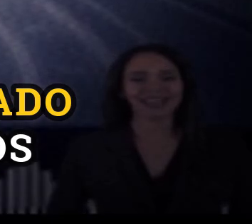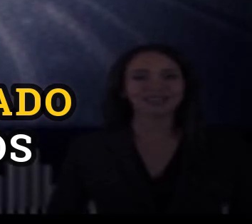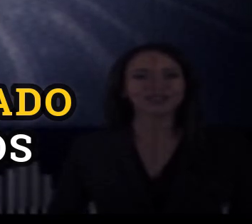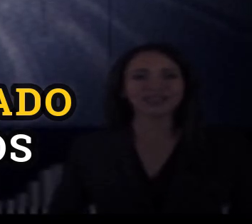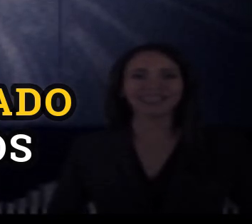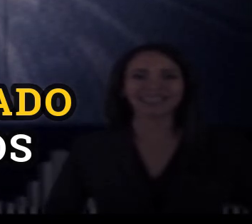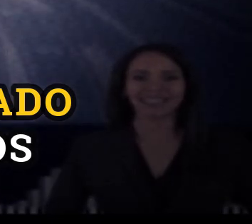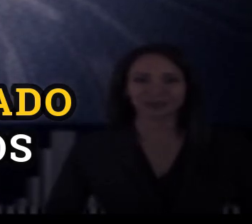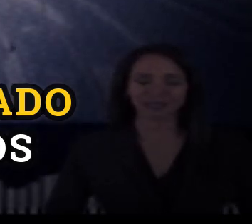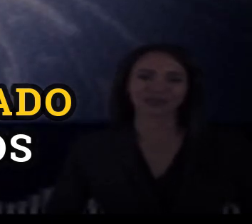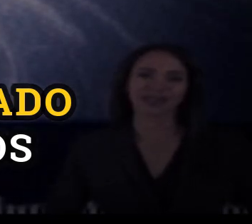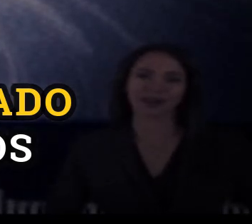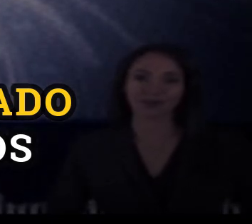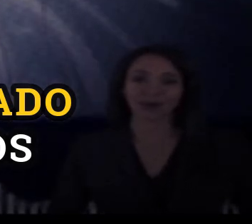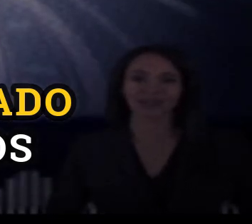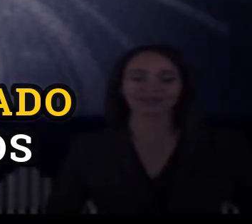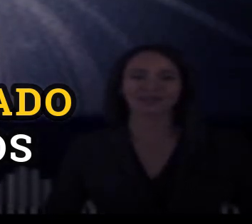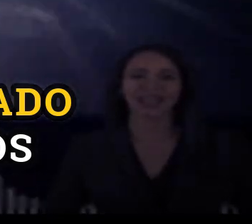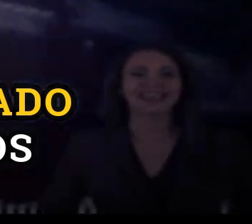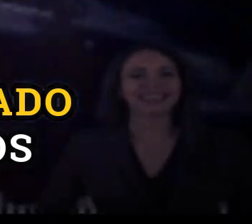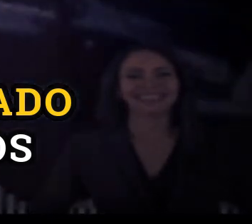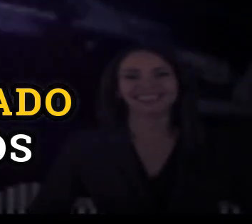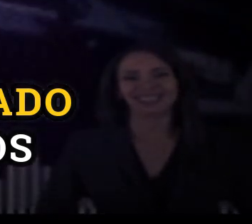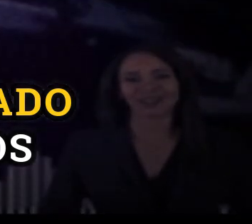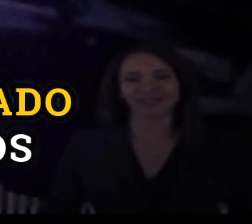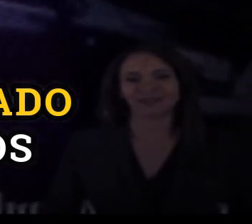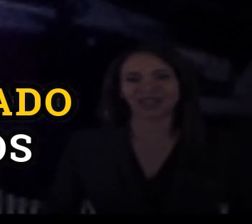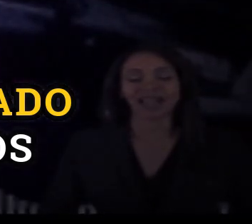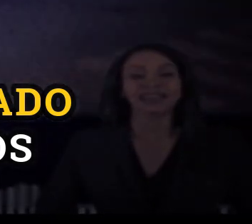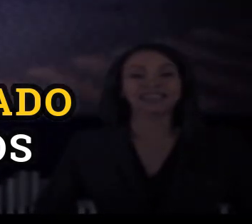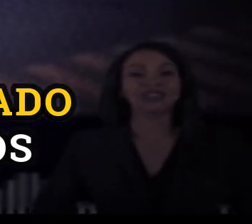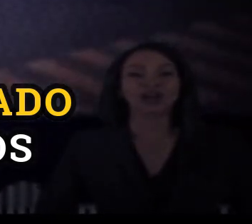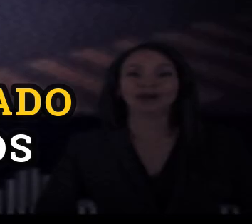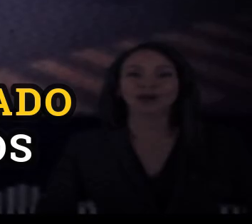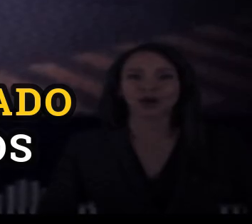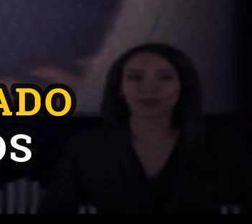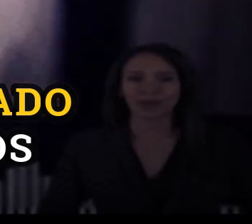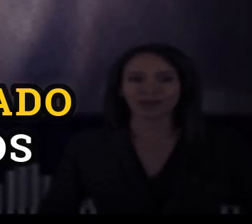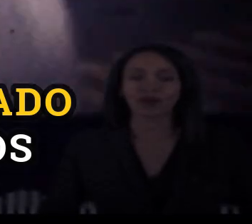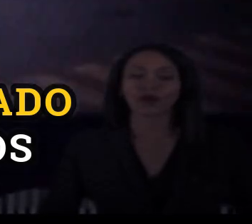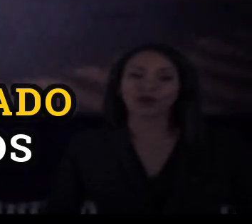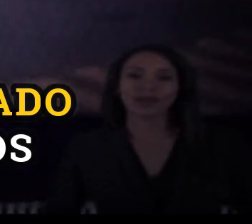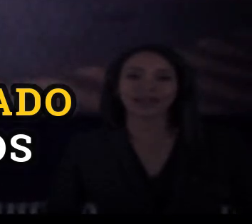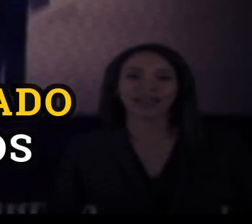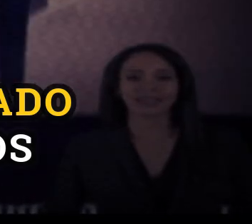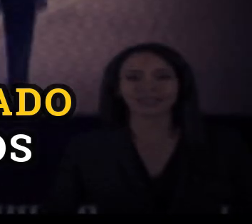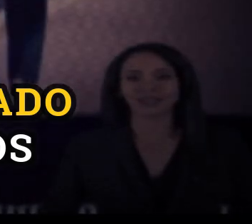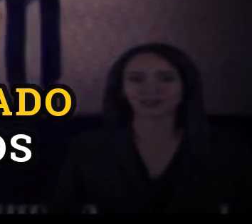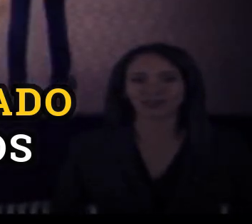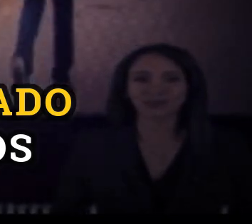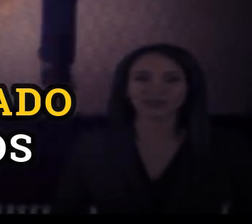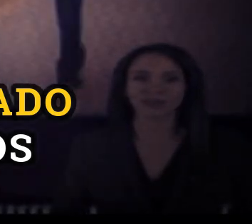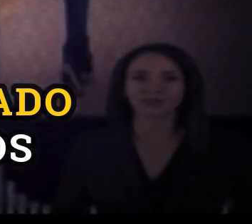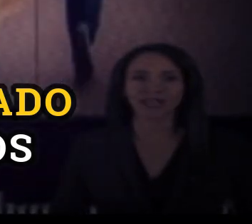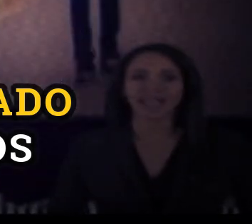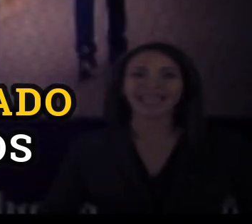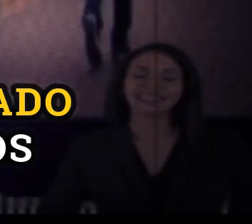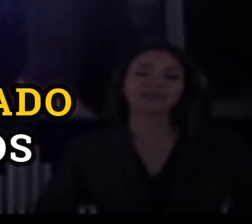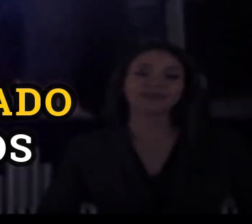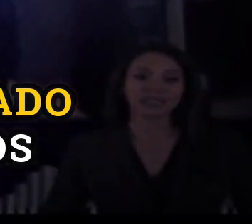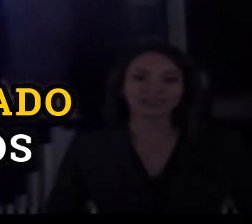un hospital atender a otras parturientas que ya están Pues evidentemente a punto de alumbrar a su hijo qué te pasa cuando te enfermas sino que te estás muriendo